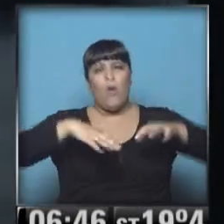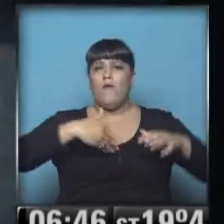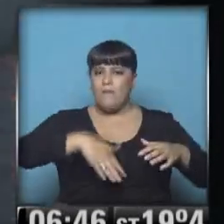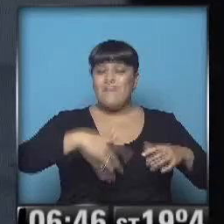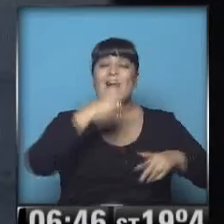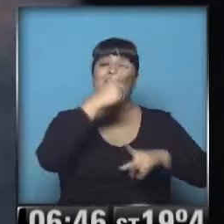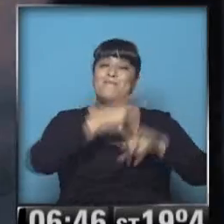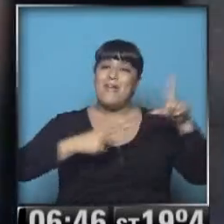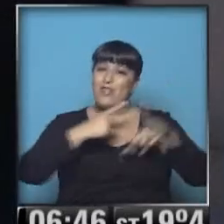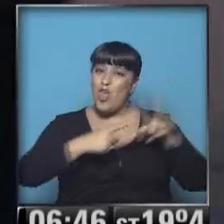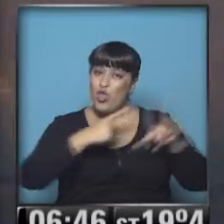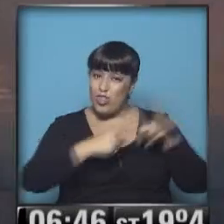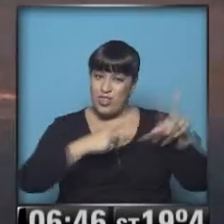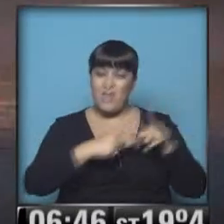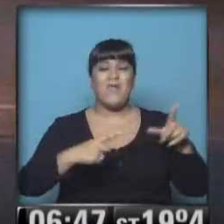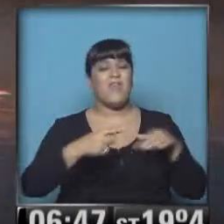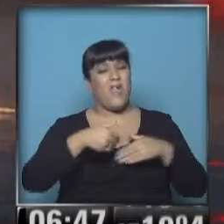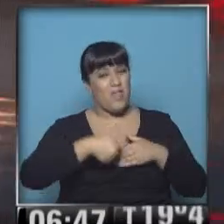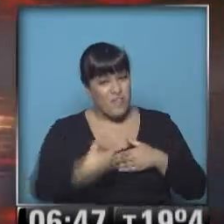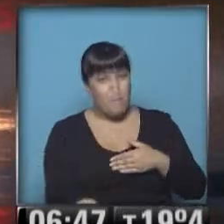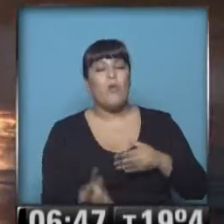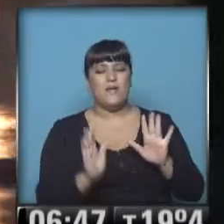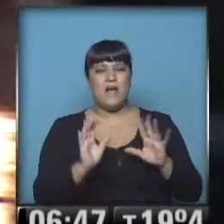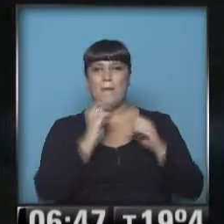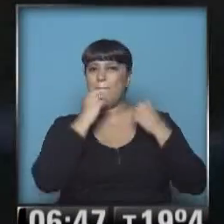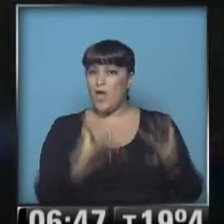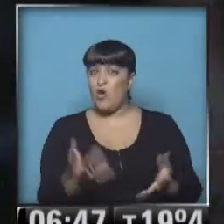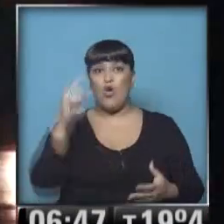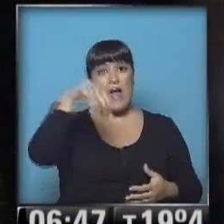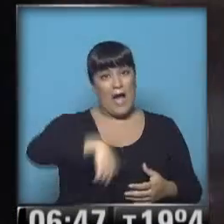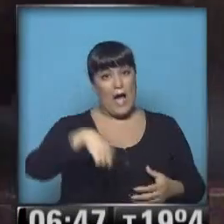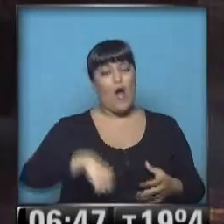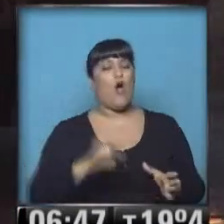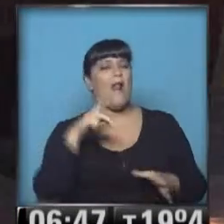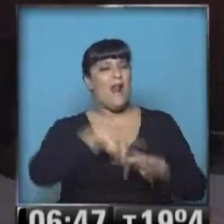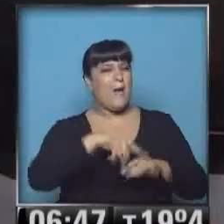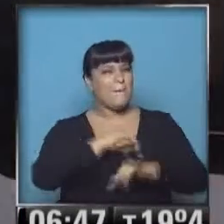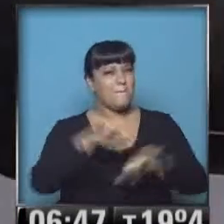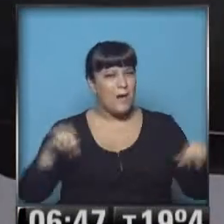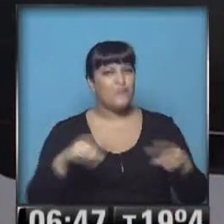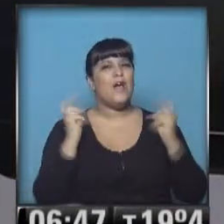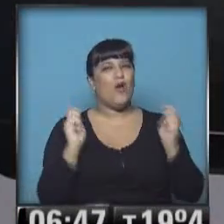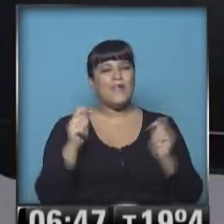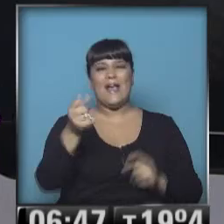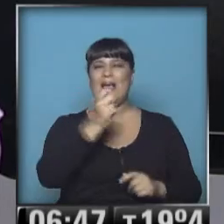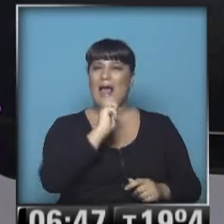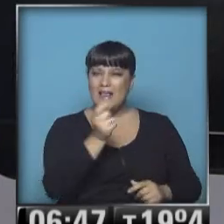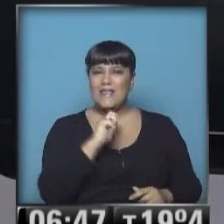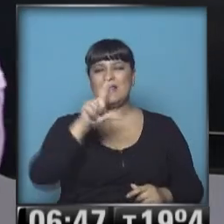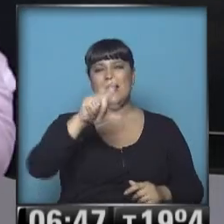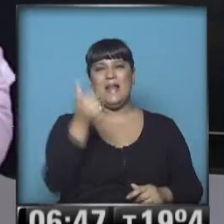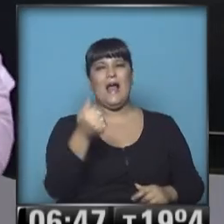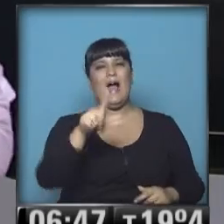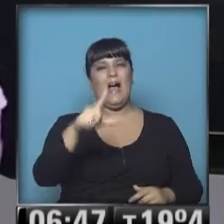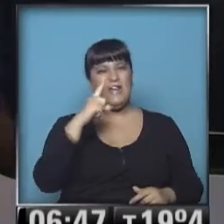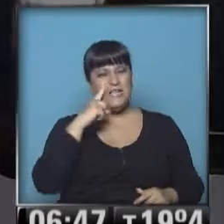mejorando recién después del mediodía. Nos vamos a una pausa con Lali Espósito y lo compartimos con